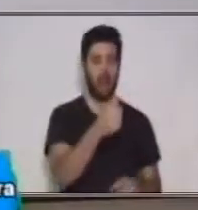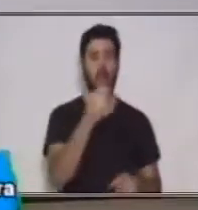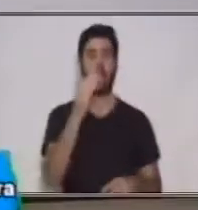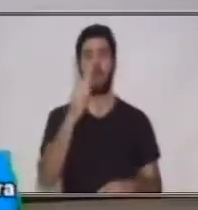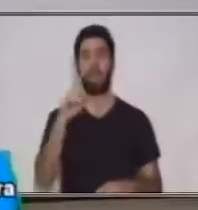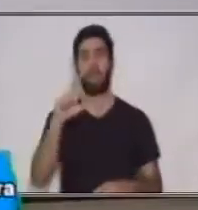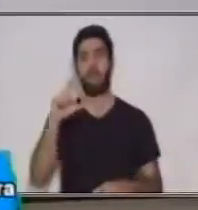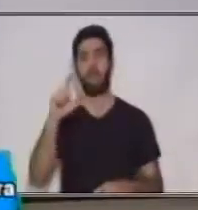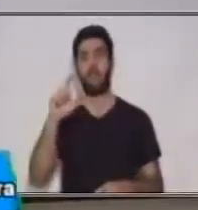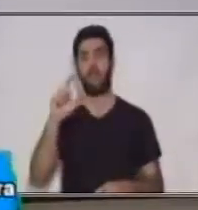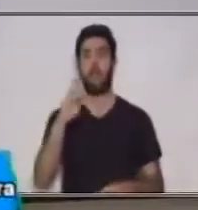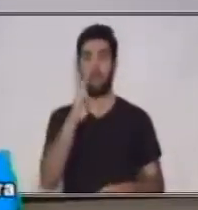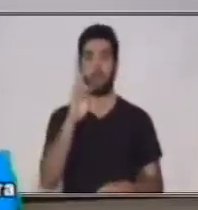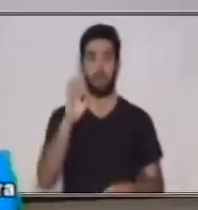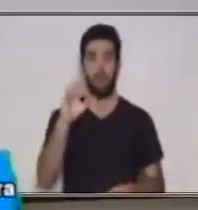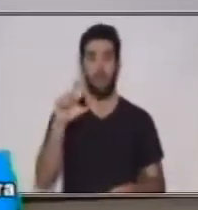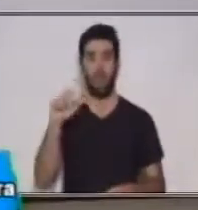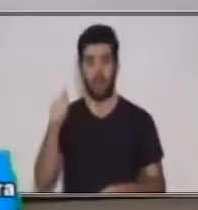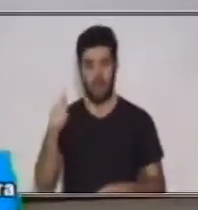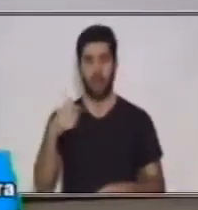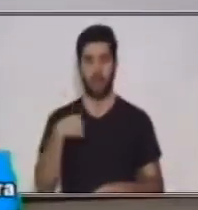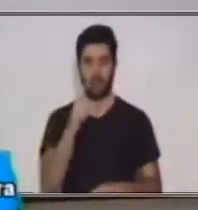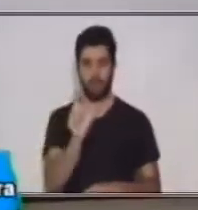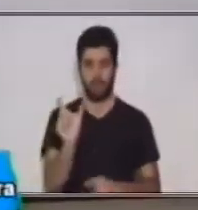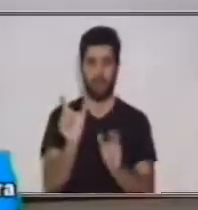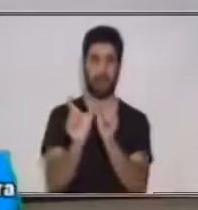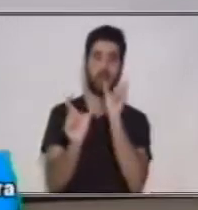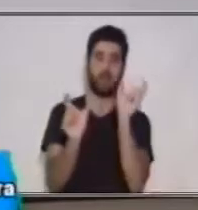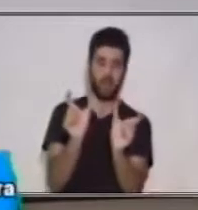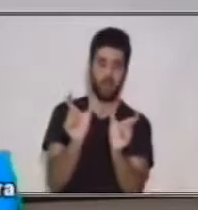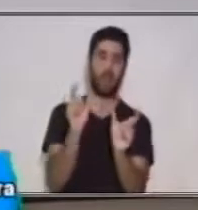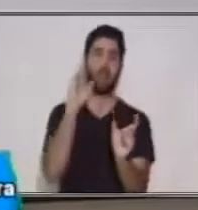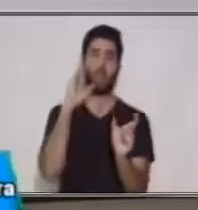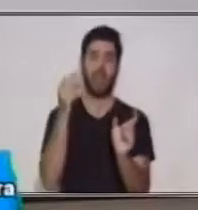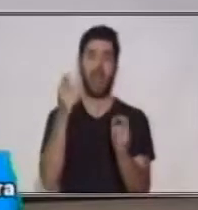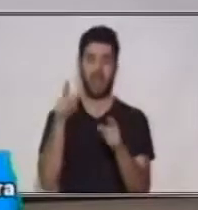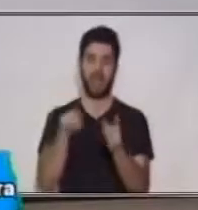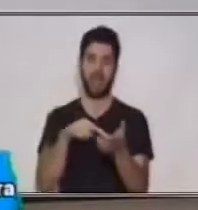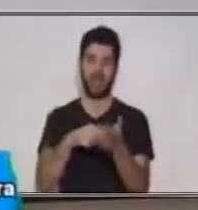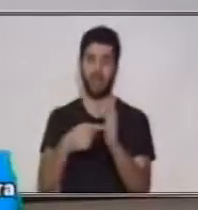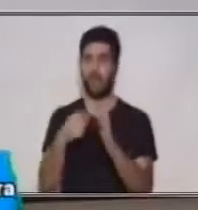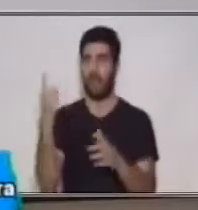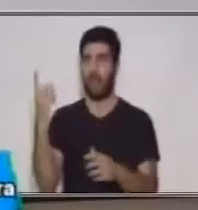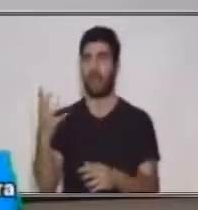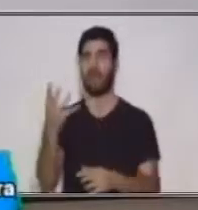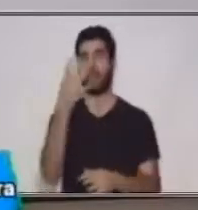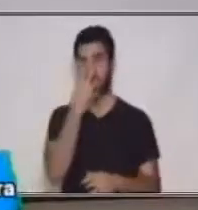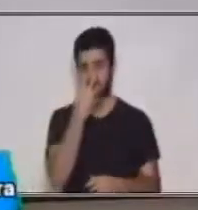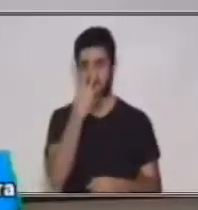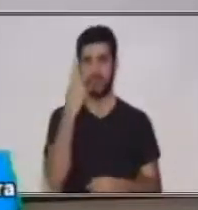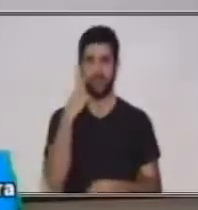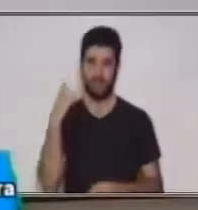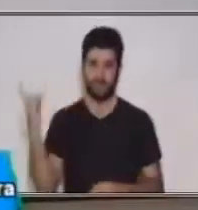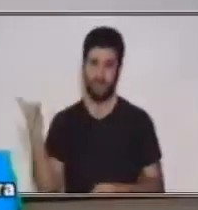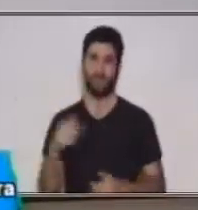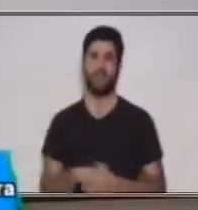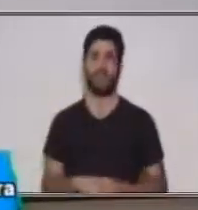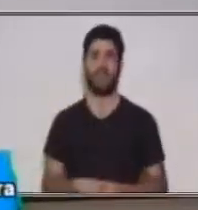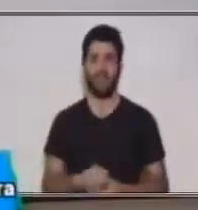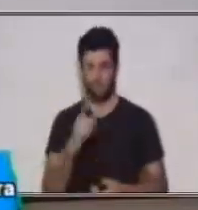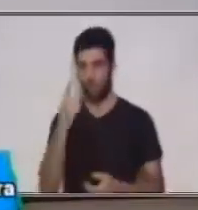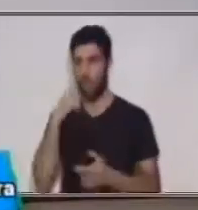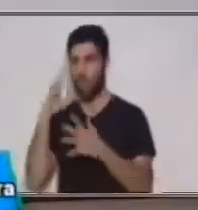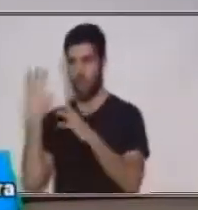una palabra que le antepusimos el tapa porque nos va a tapar la boca. Entonces la palabra es tapaboca. ¿Se dan